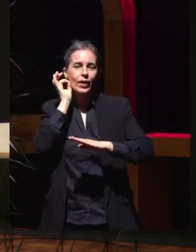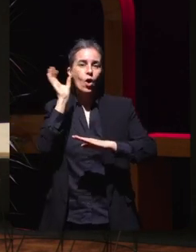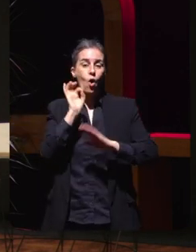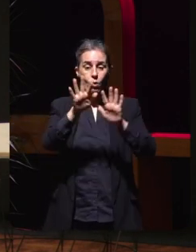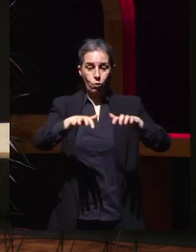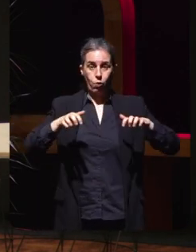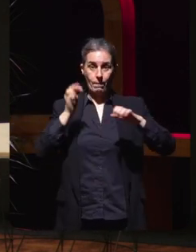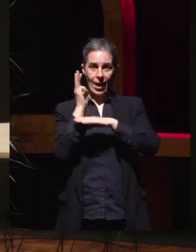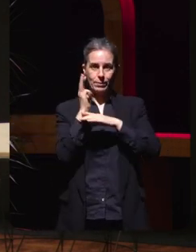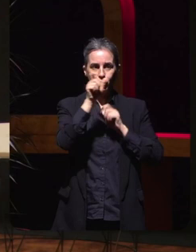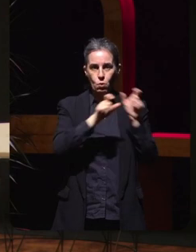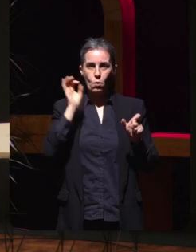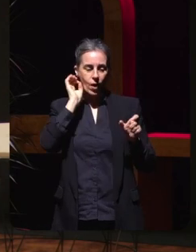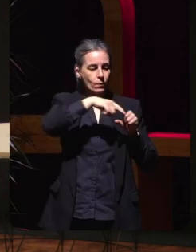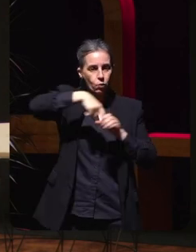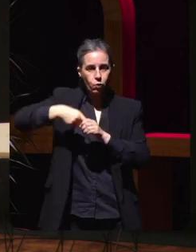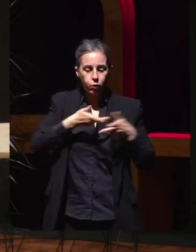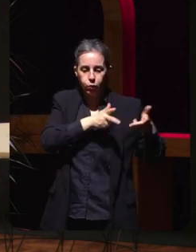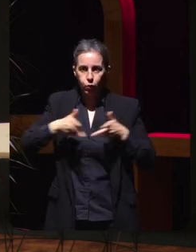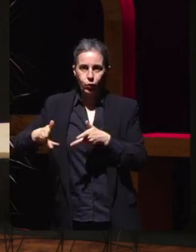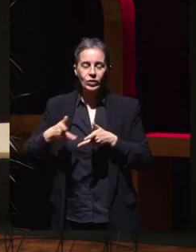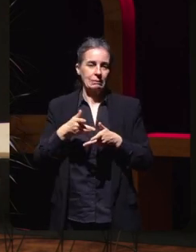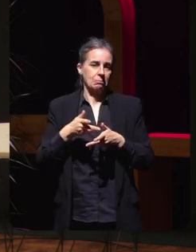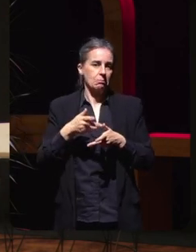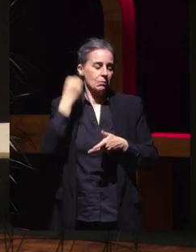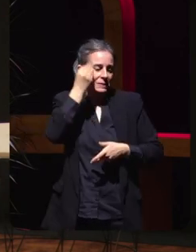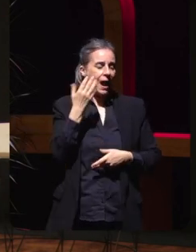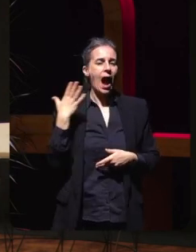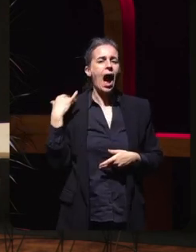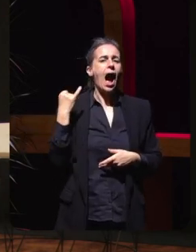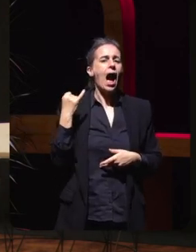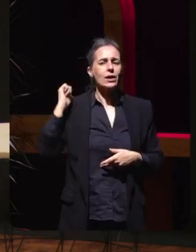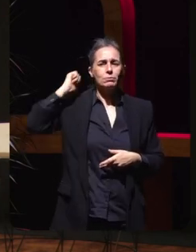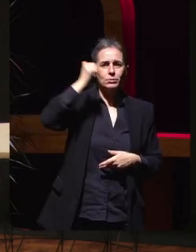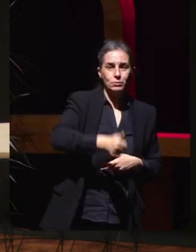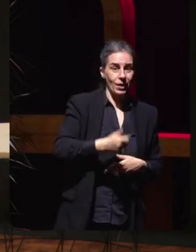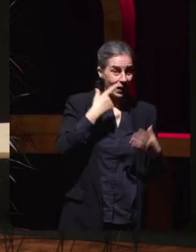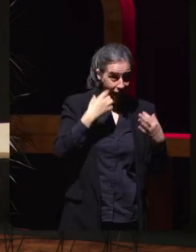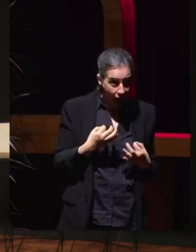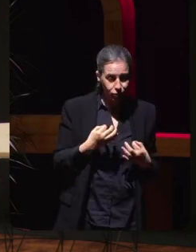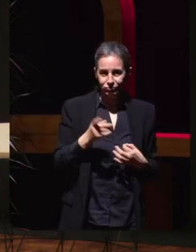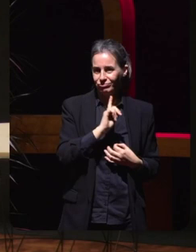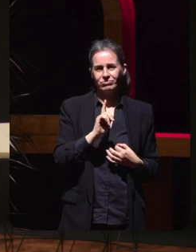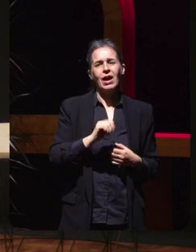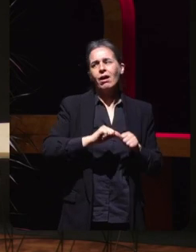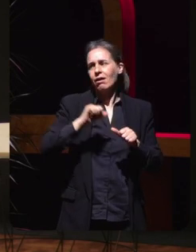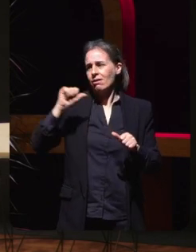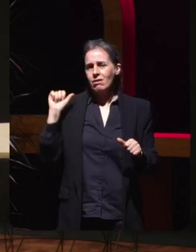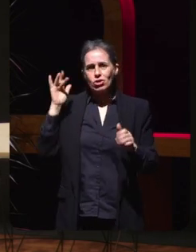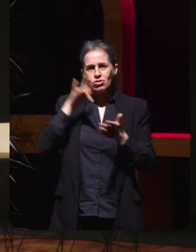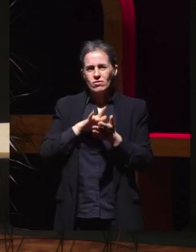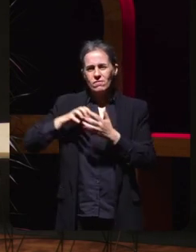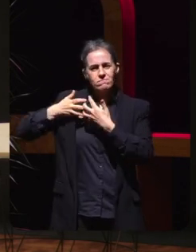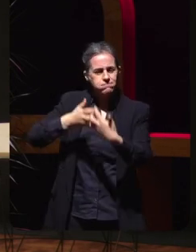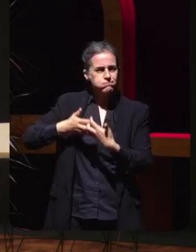y naturales son todas estas cosas no obstante todas ellas han penetrado En nuestro tiempo empujones Casi vio a fuerza y hubiera sido considerado